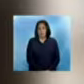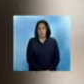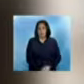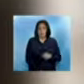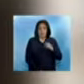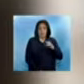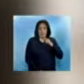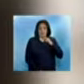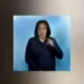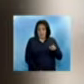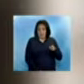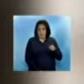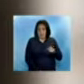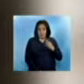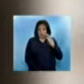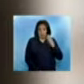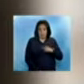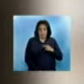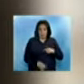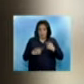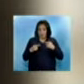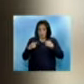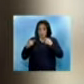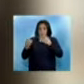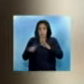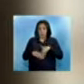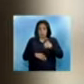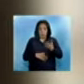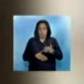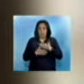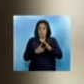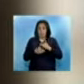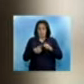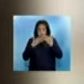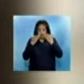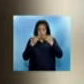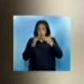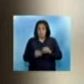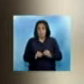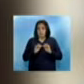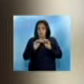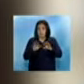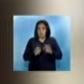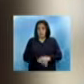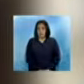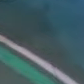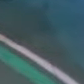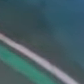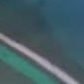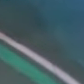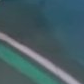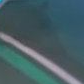Ella nunca pensó que sería tan popular luego de compartirlo en Facebook.